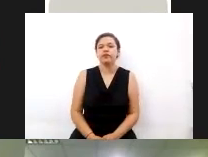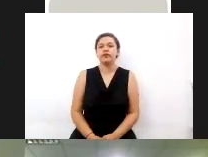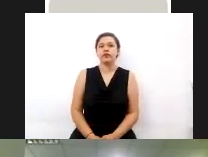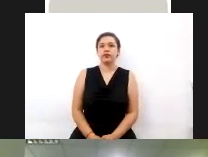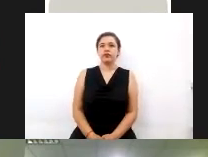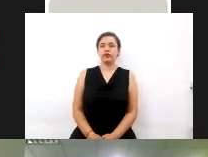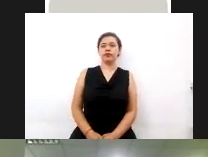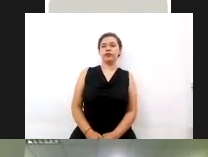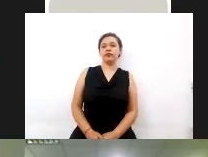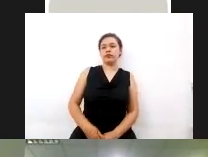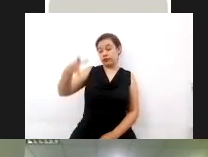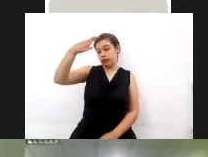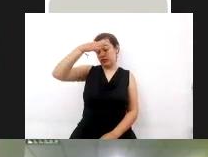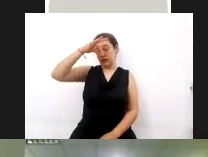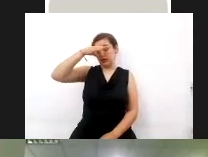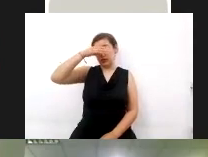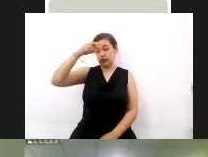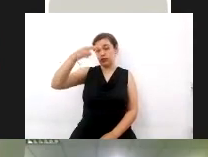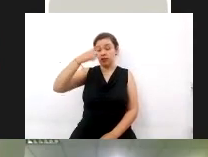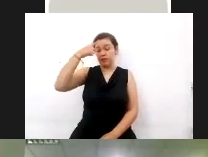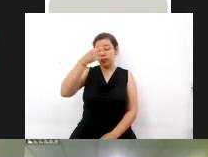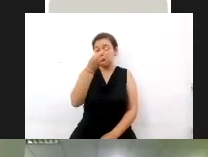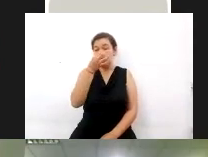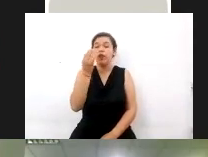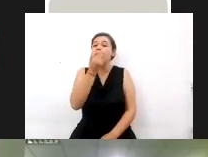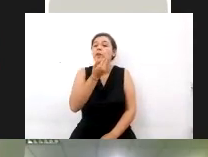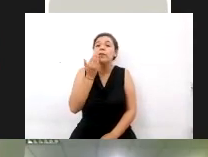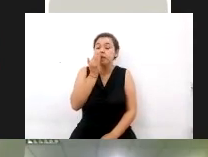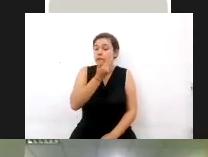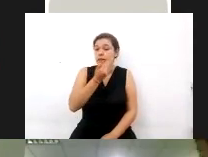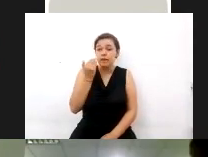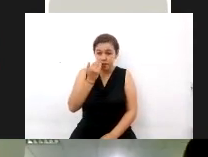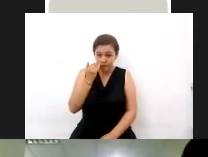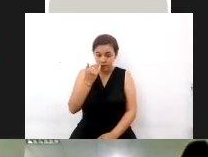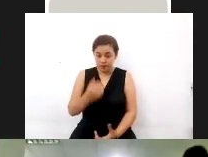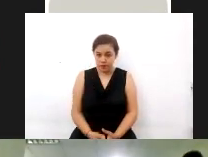Los pañuelos que se utilicen para limpiarse la nariz o la boca se tienen que